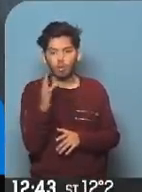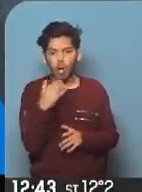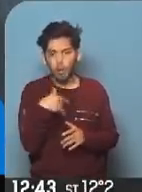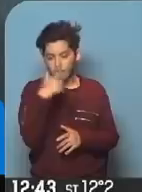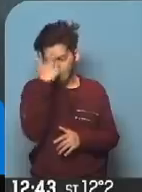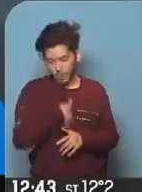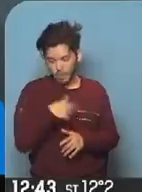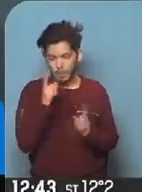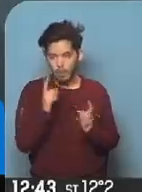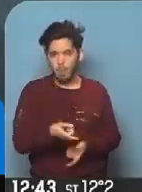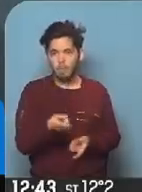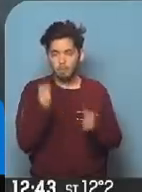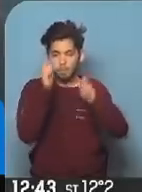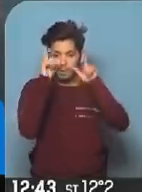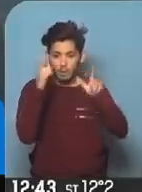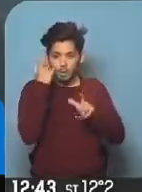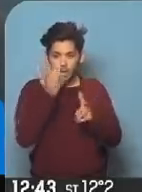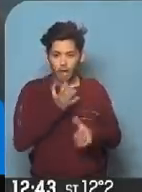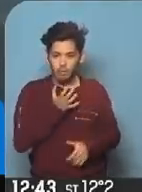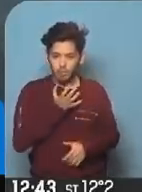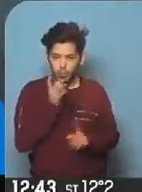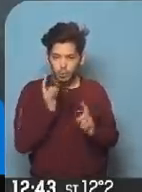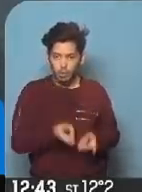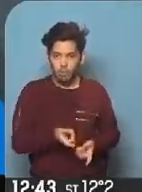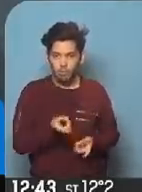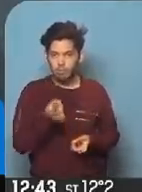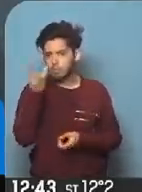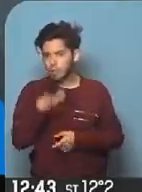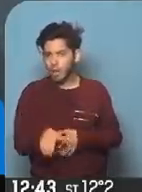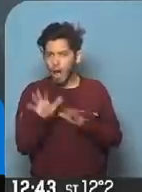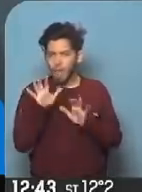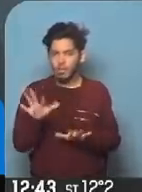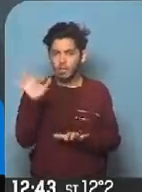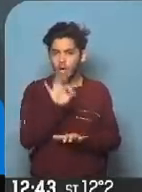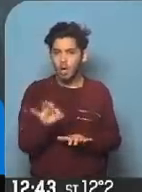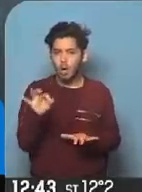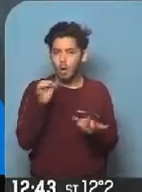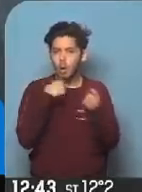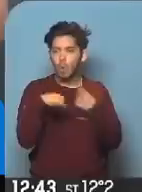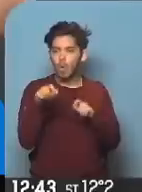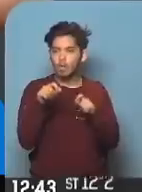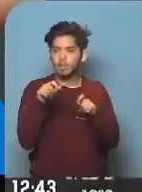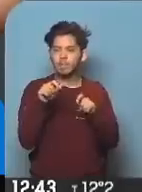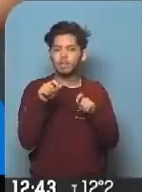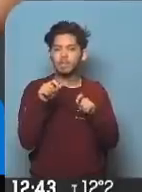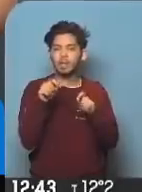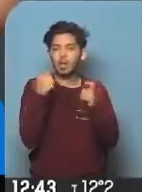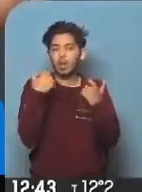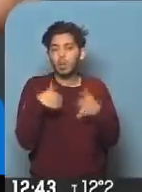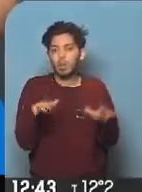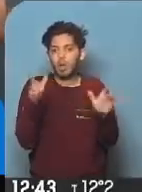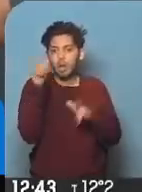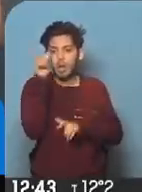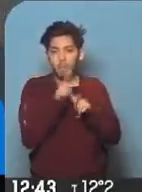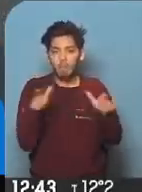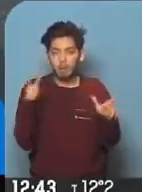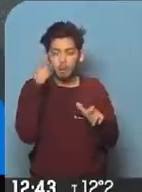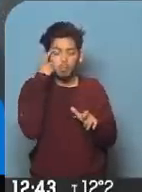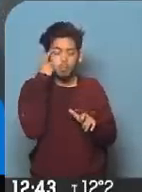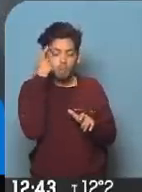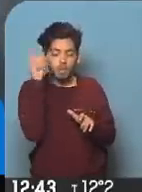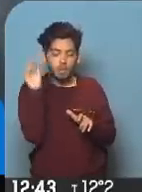personalmente me asombra y me asusta. ¿Él es así o él vende lo que tal vez piensa que la sociedad